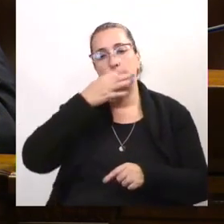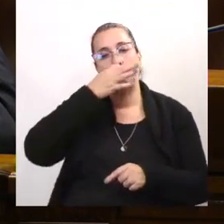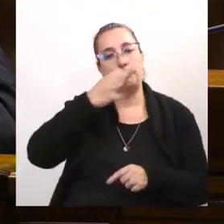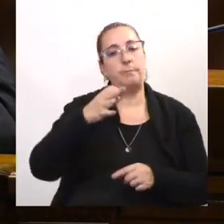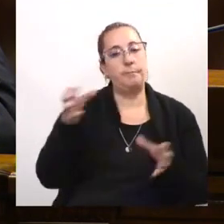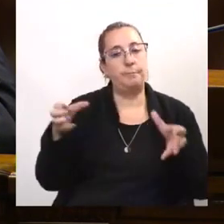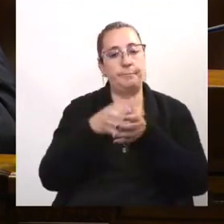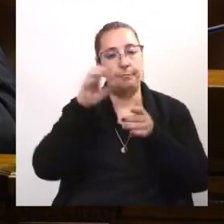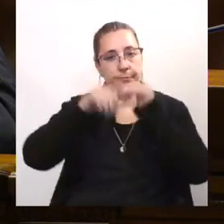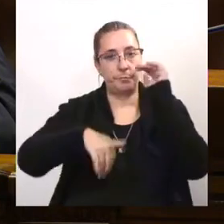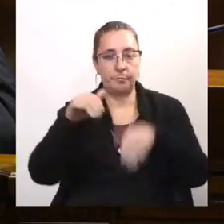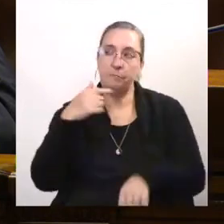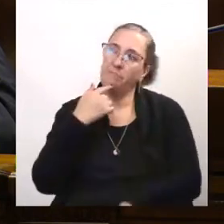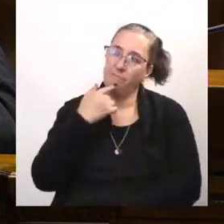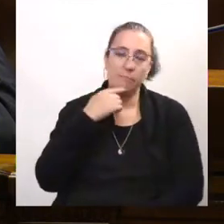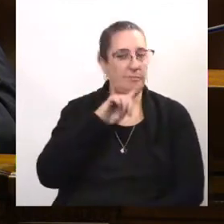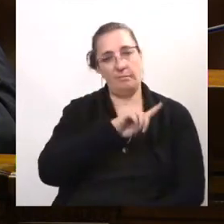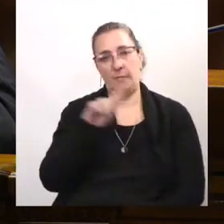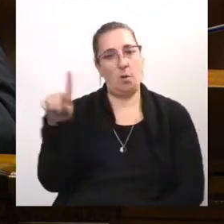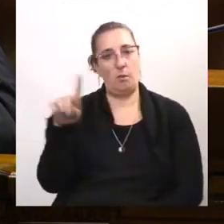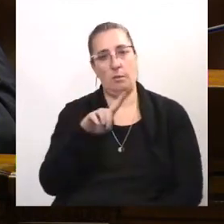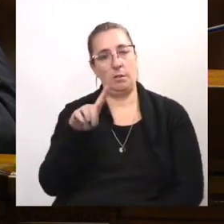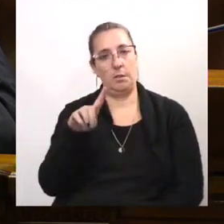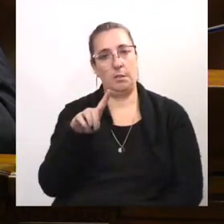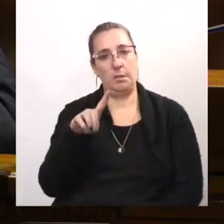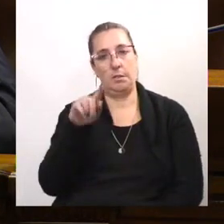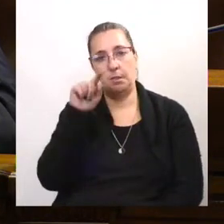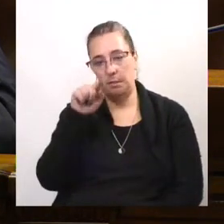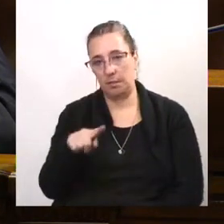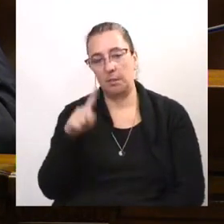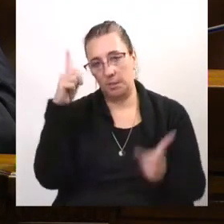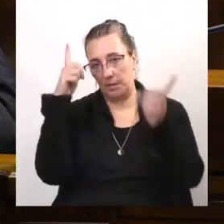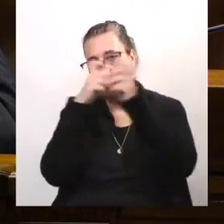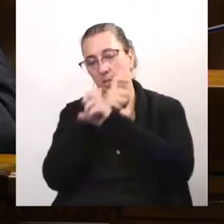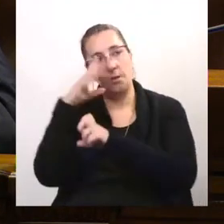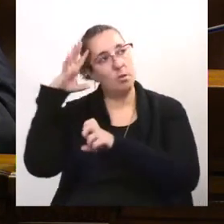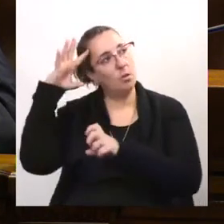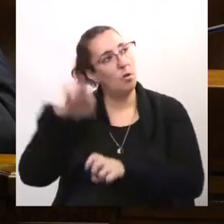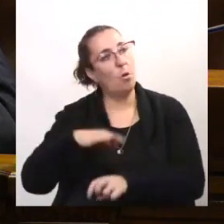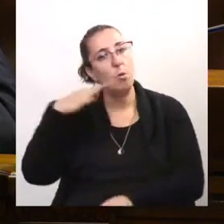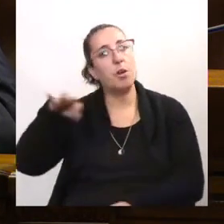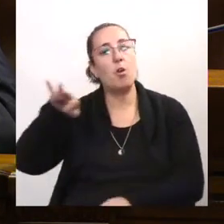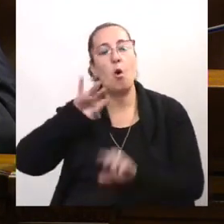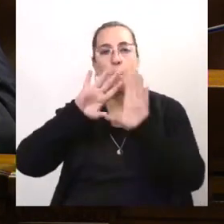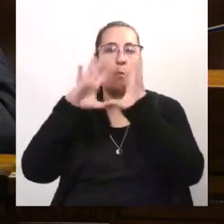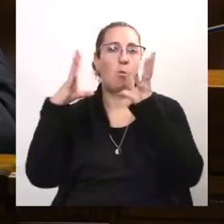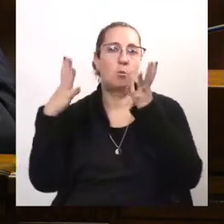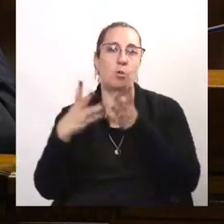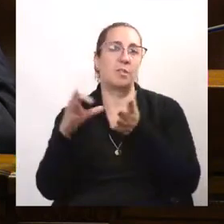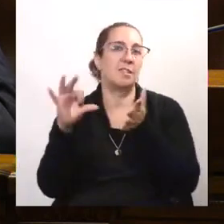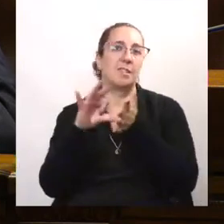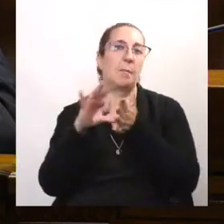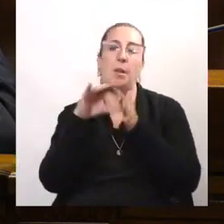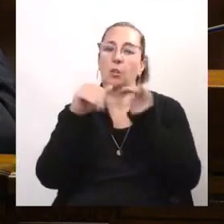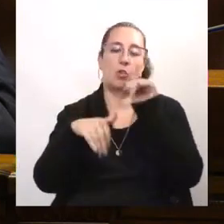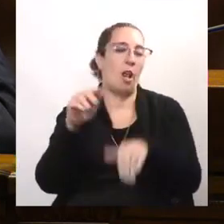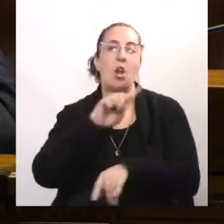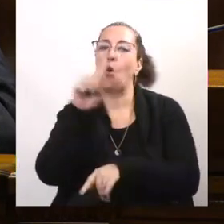Electoral. Y eso es muy difícil. Yo creo que es un caso único en el mundo de que un sistema electoral no sea cuestionado, porque